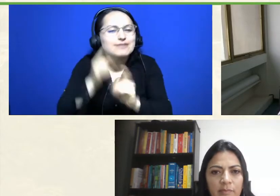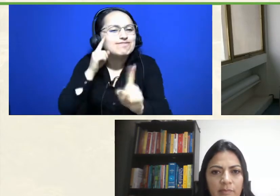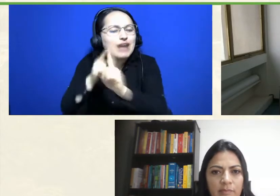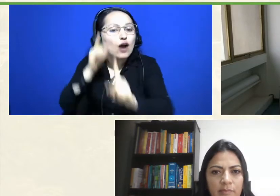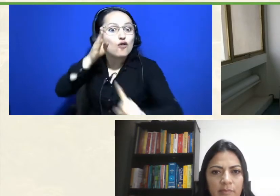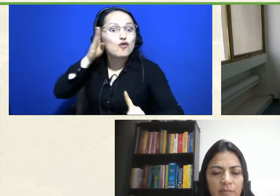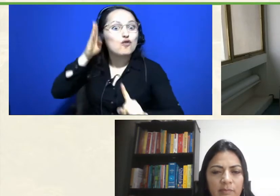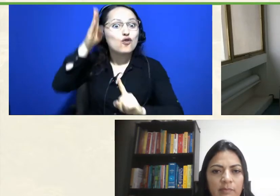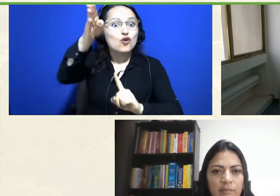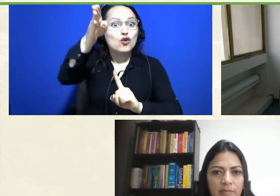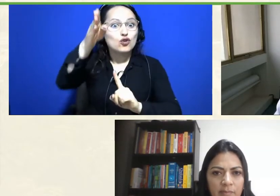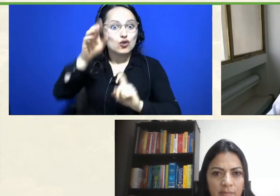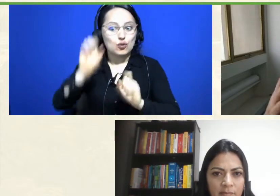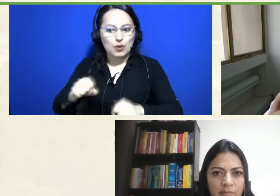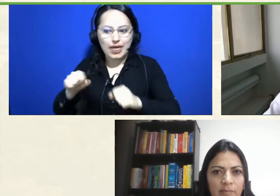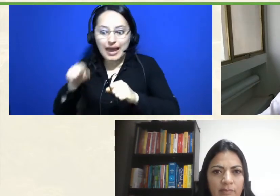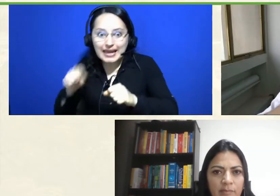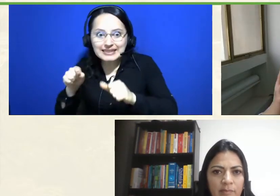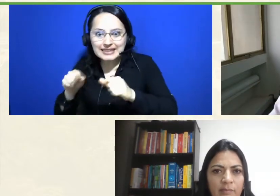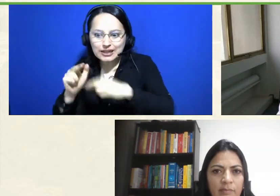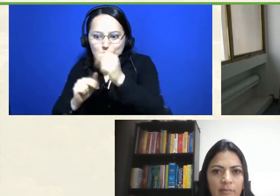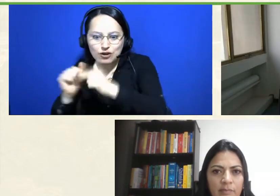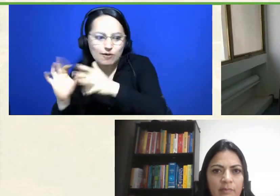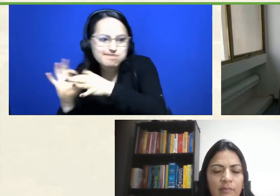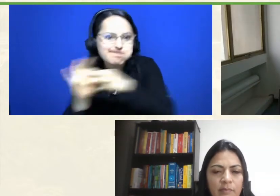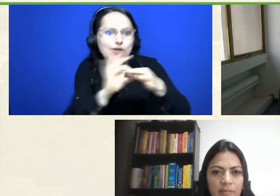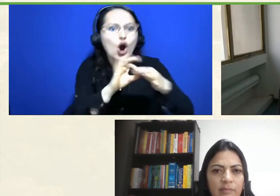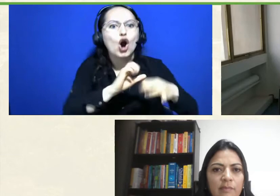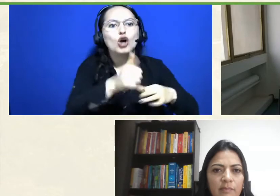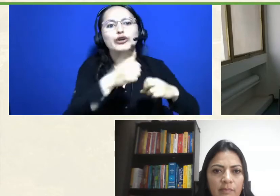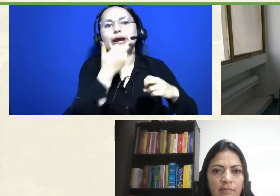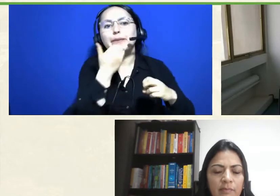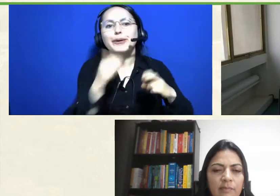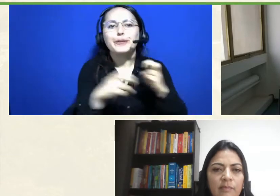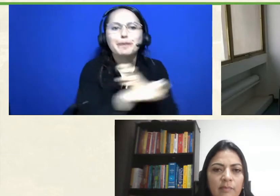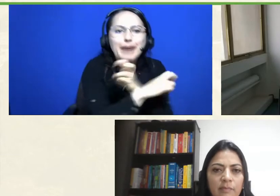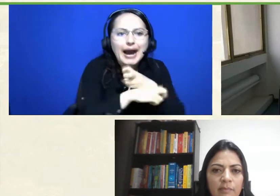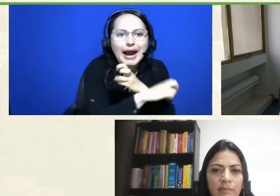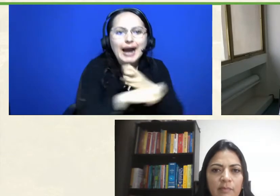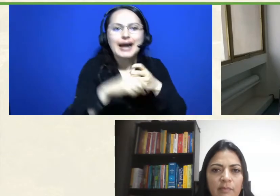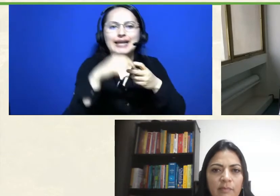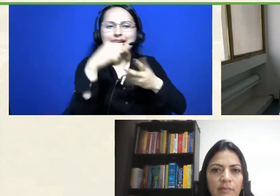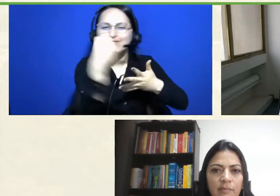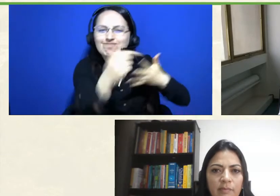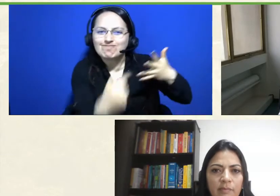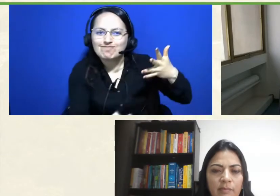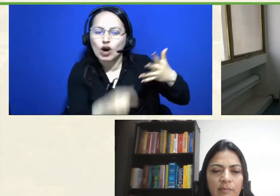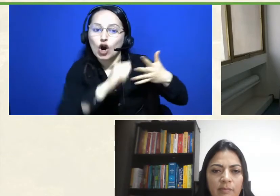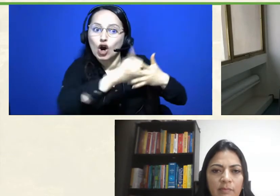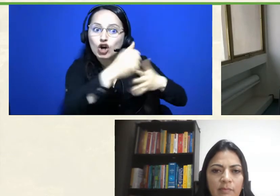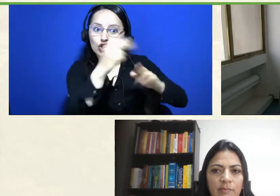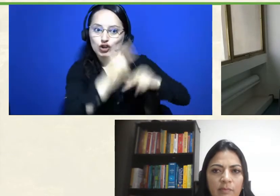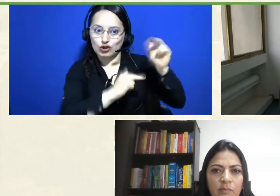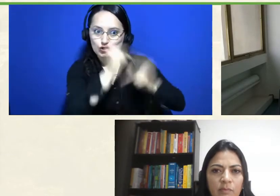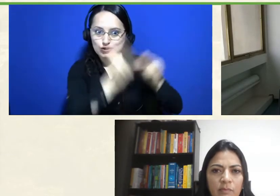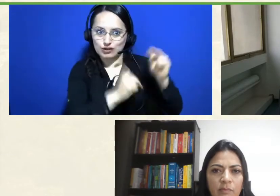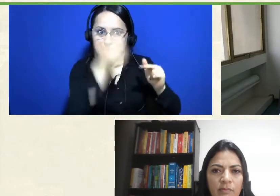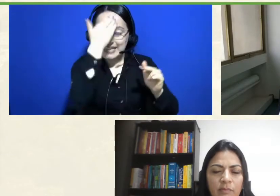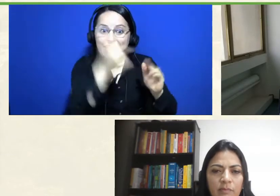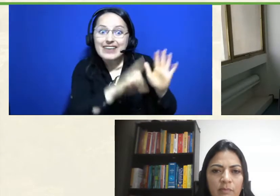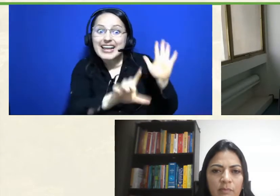articuladores con otras entidades, parques, equipamientos, y este mecanismo que, insisto, lo que hace la ley